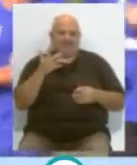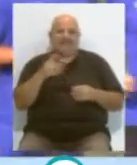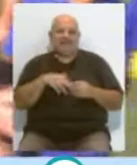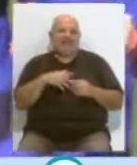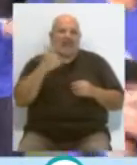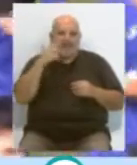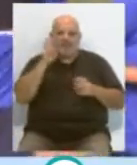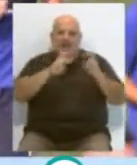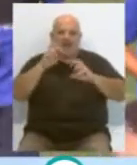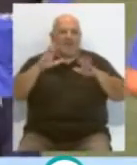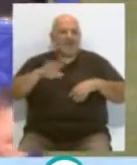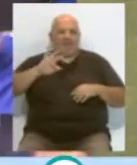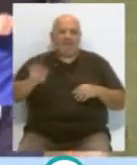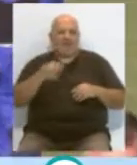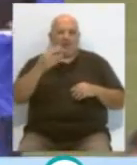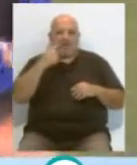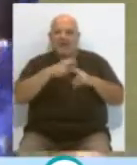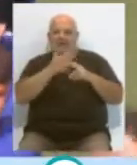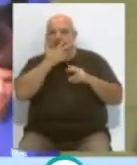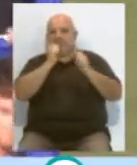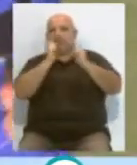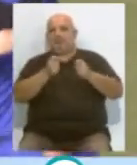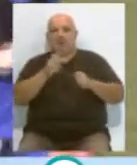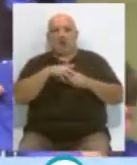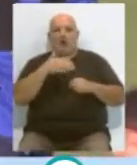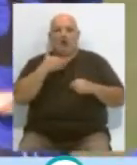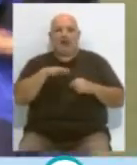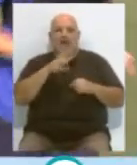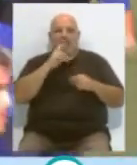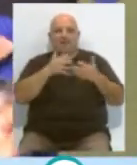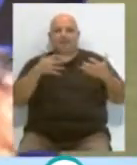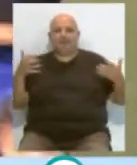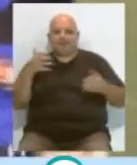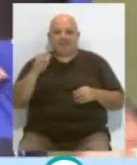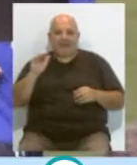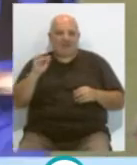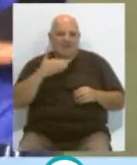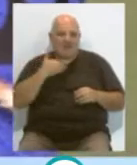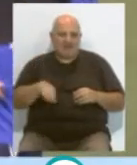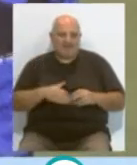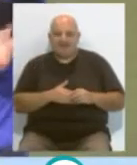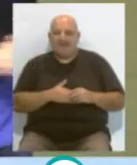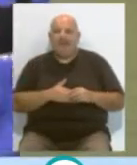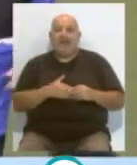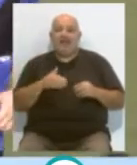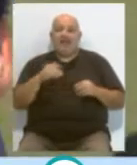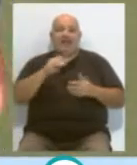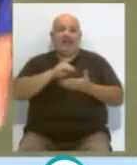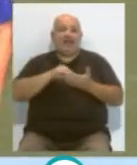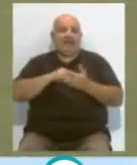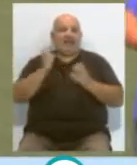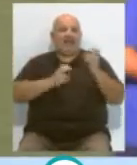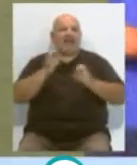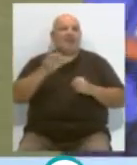rendimiento. Acá le sacamos punta a lo que sea, o le sacan punta a lo que sea. Lo que sí es importante, que todos esos refuerzos estén